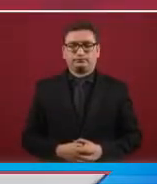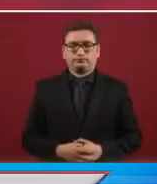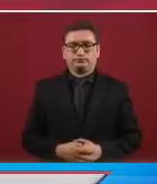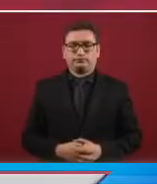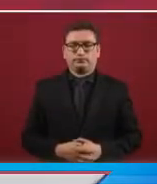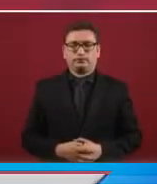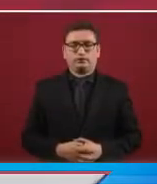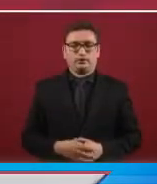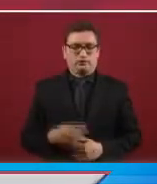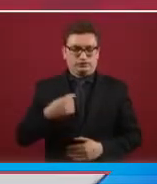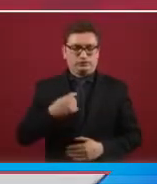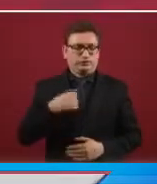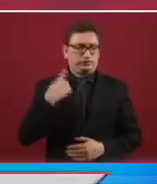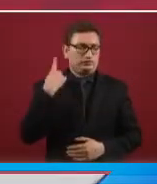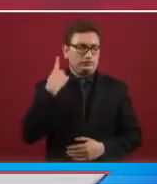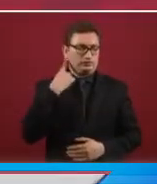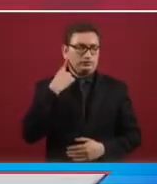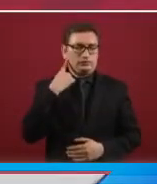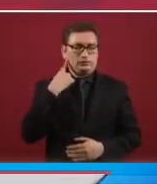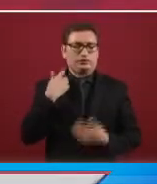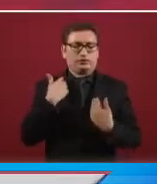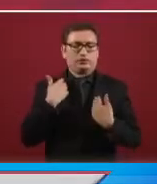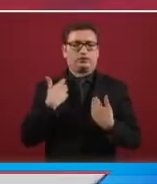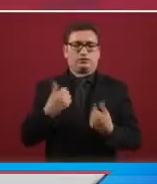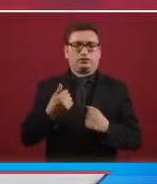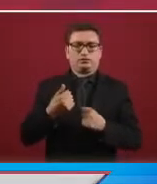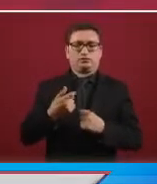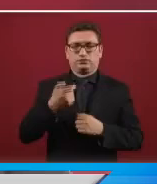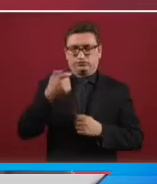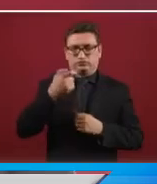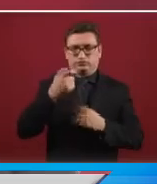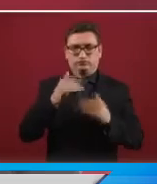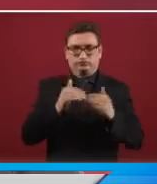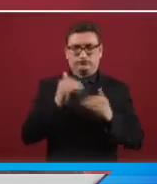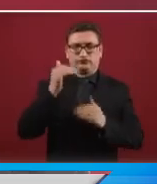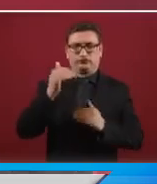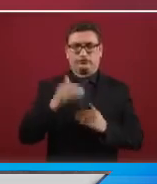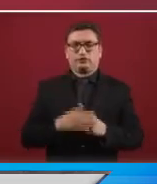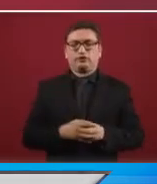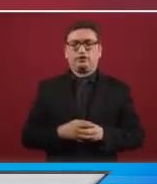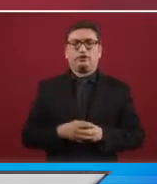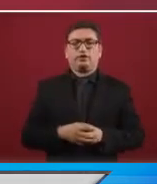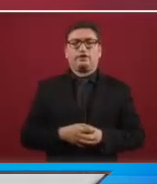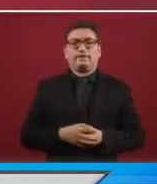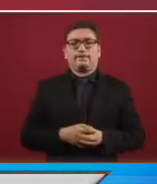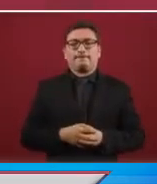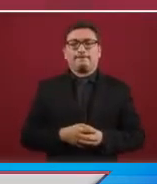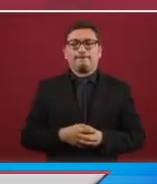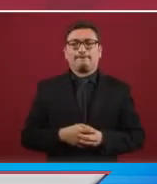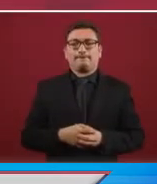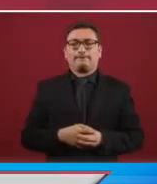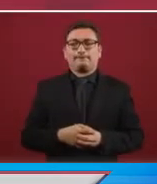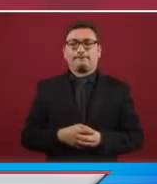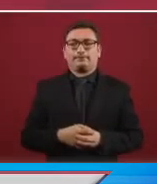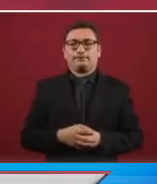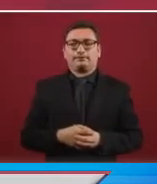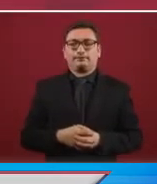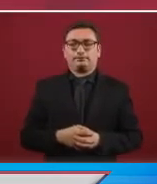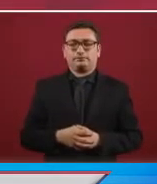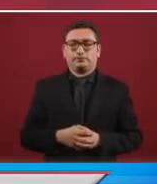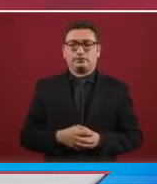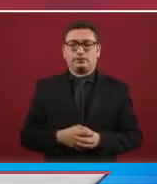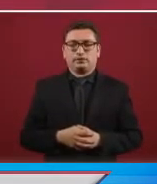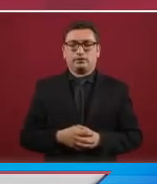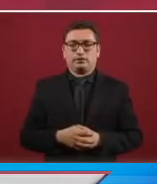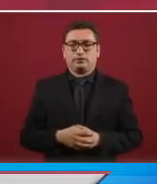Tarifas de carreteras. Se han incrementado los precios de las tarifas de algunas carreteras en el país. Estos aumentos son de conformidad con la